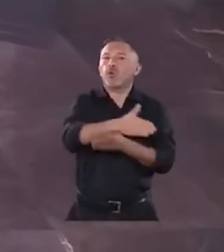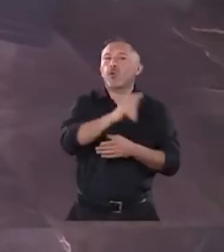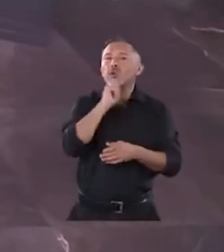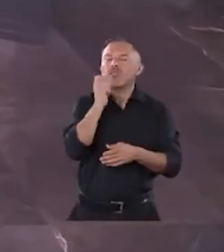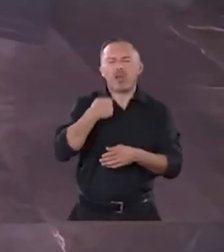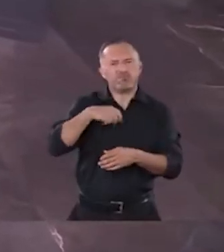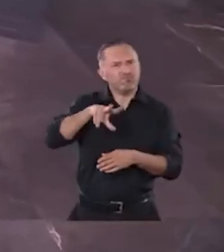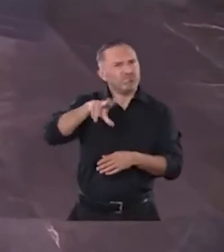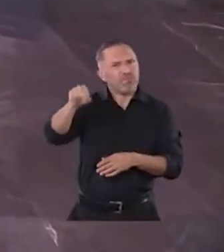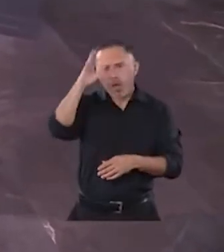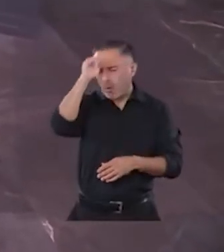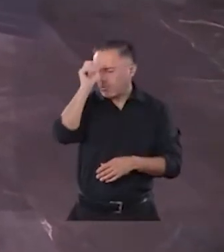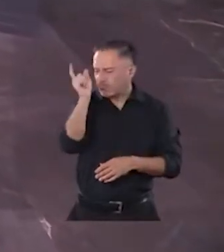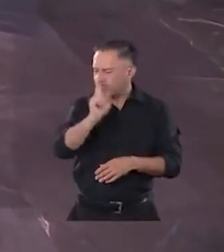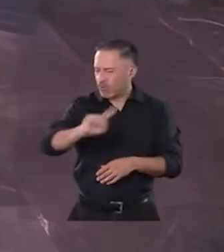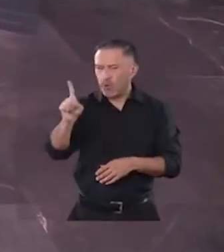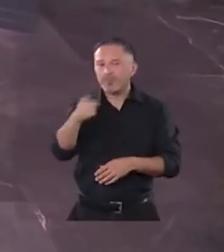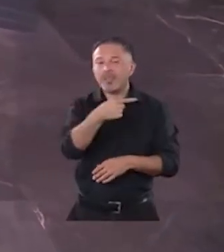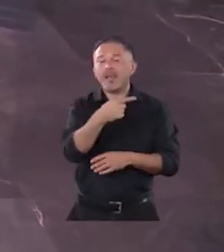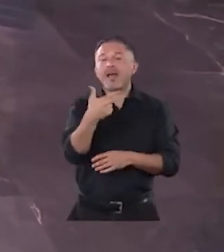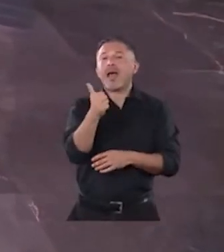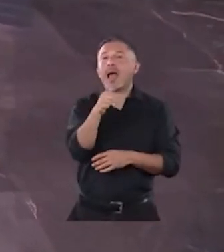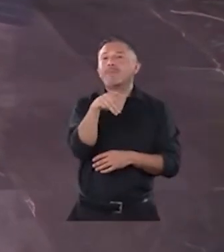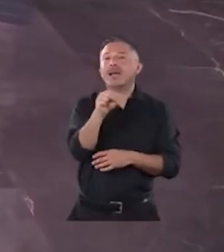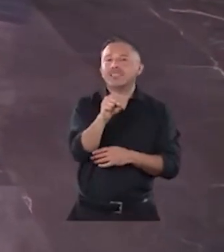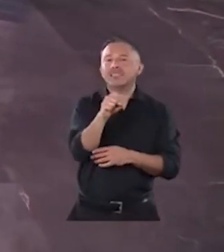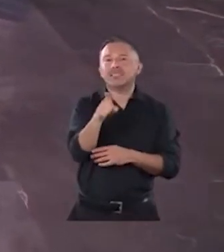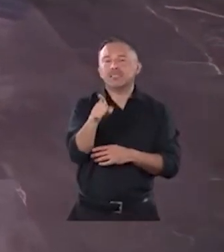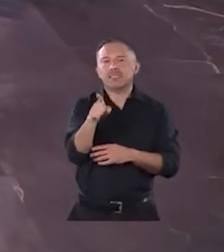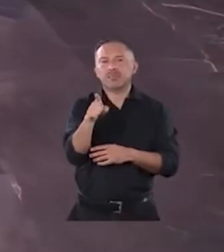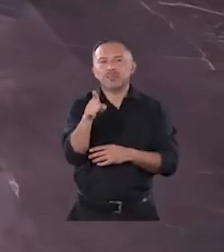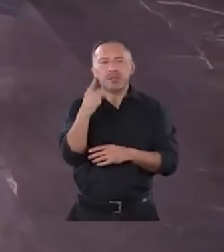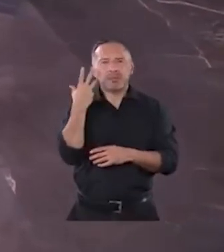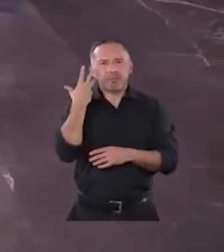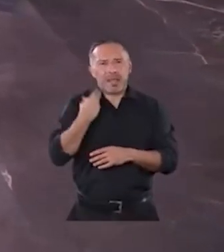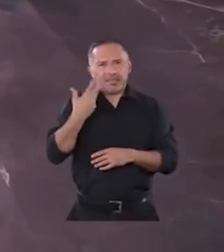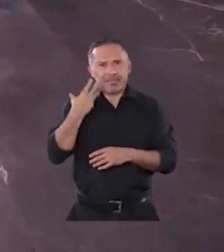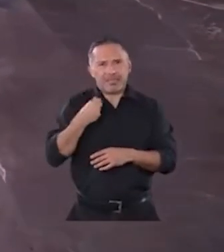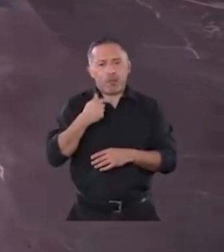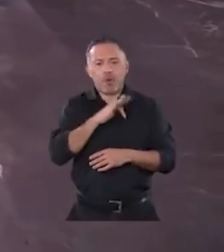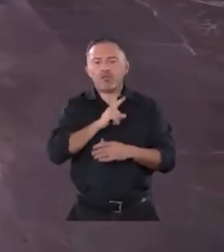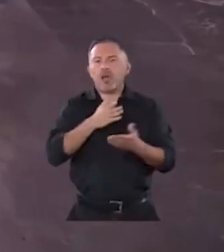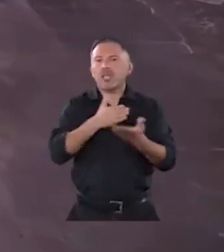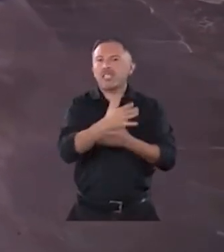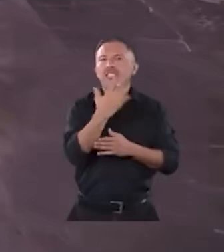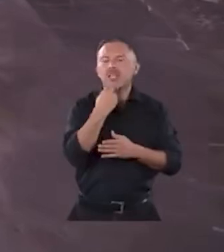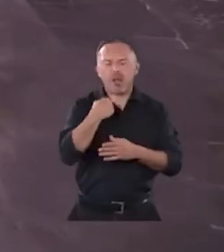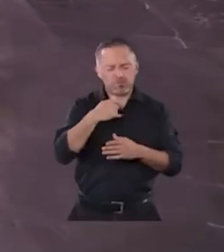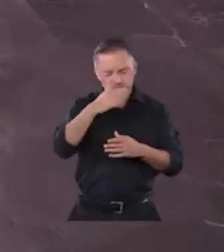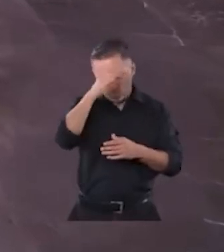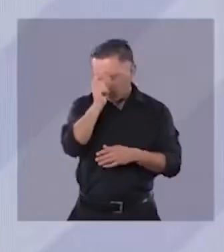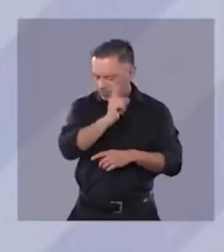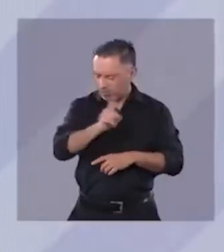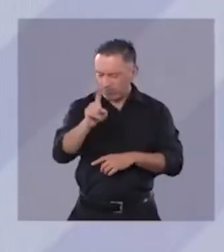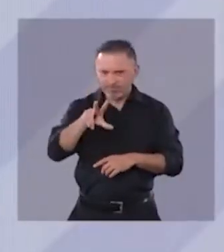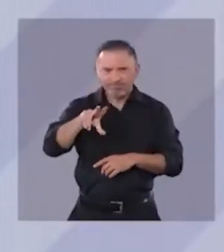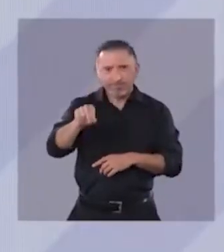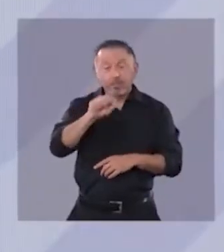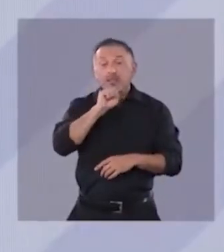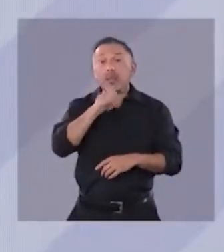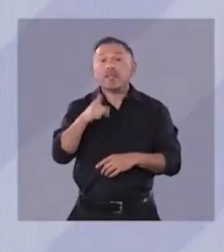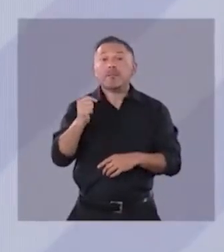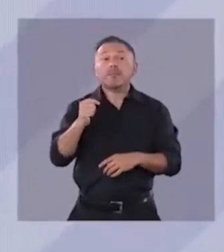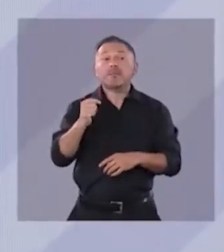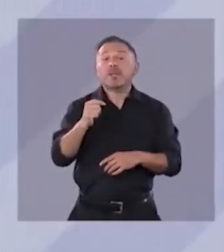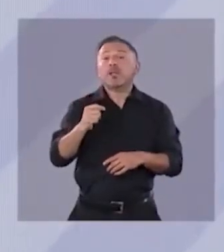ataque terrorista de Hamas a Israel y en condenar la acción criminal del gobierno de